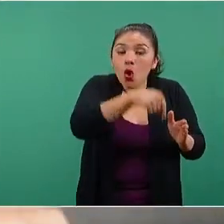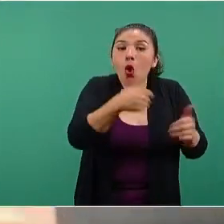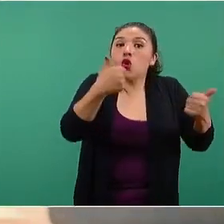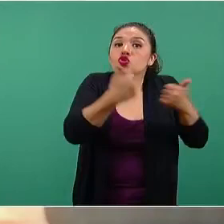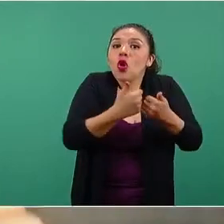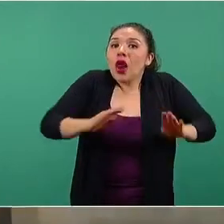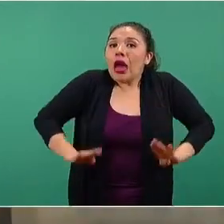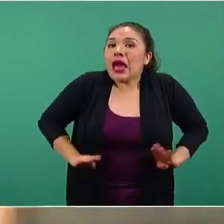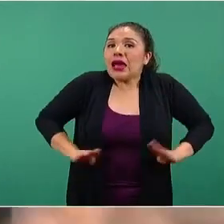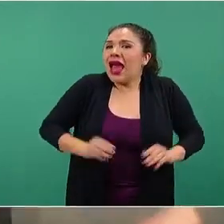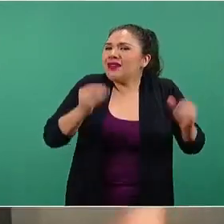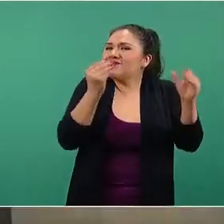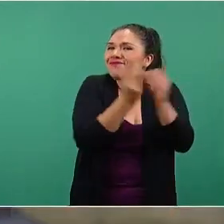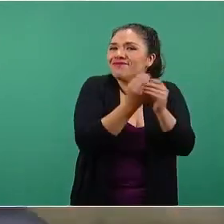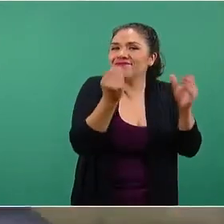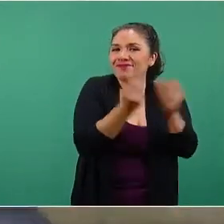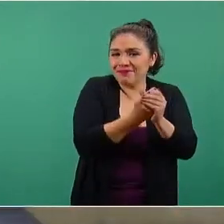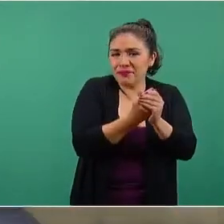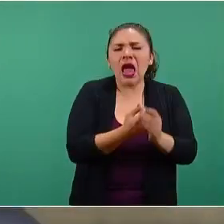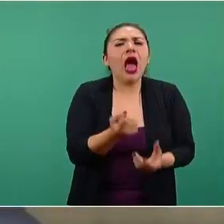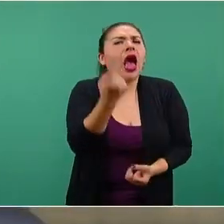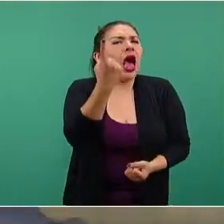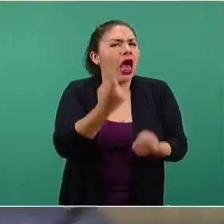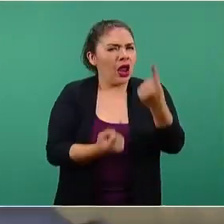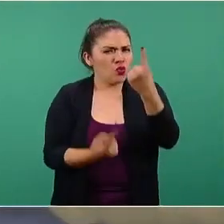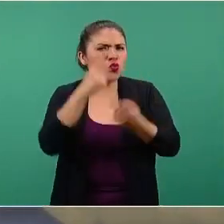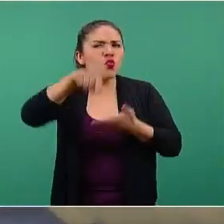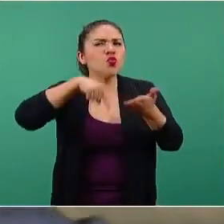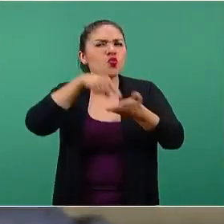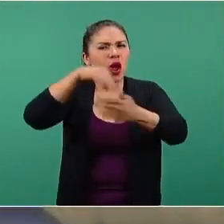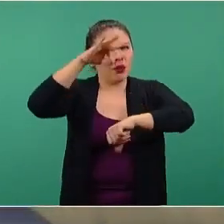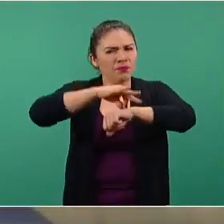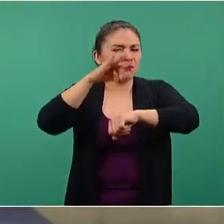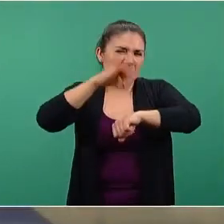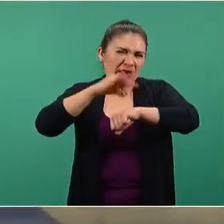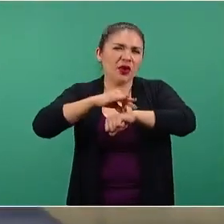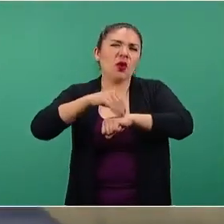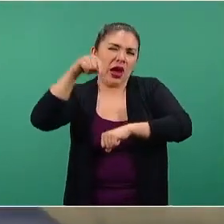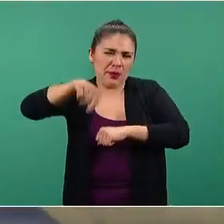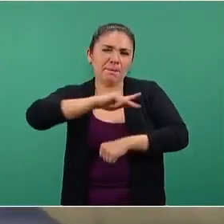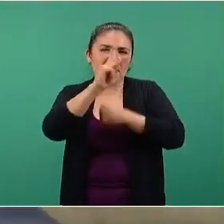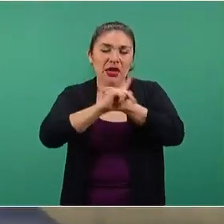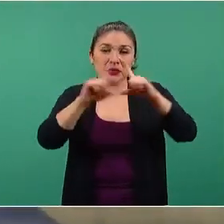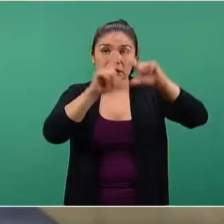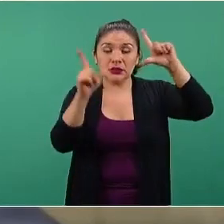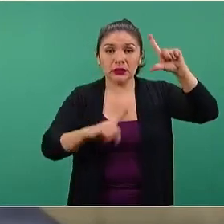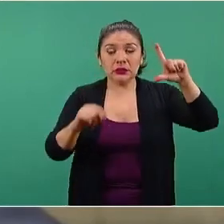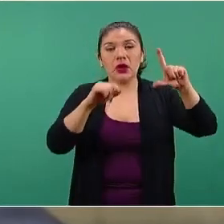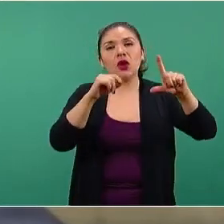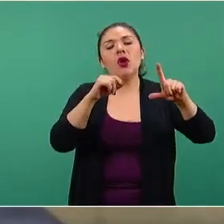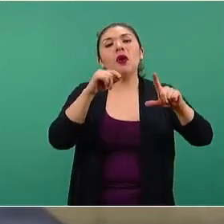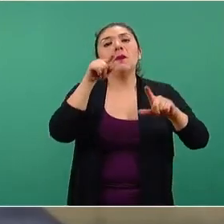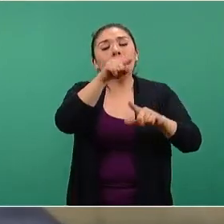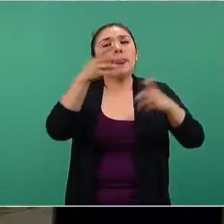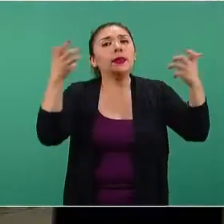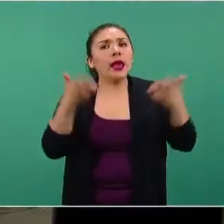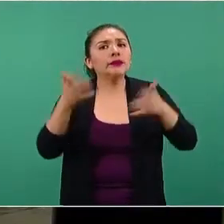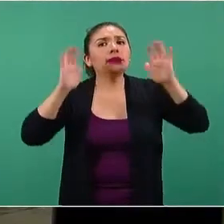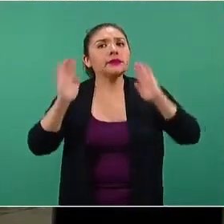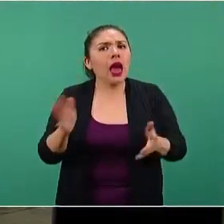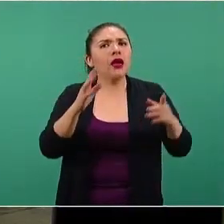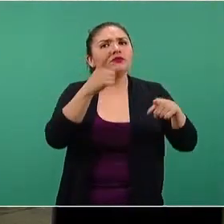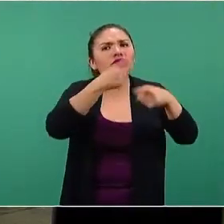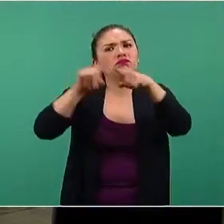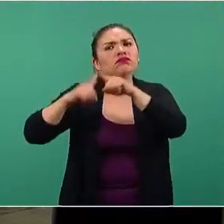muy específicas. Hay algunos centros médicos del país que han desarrollado una gran